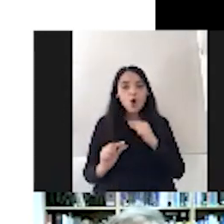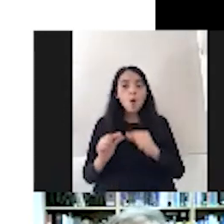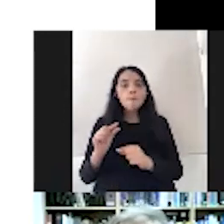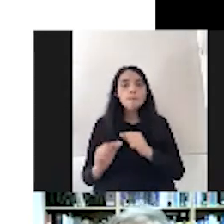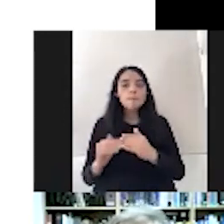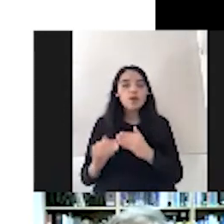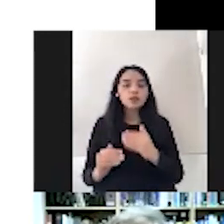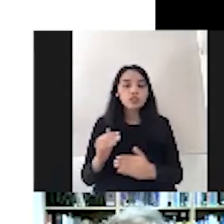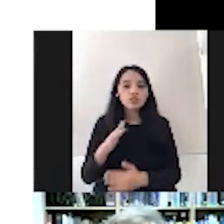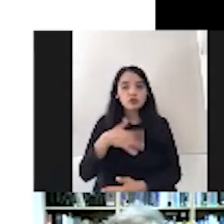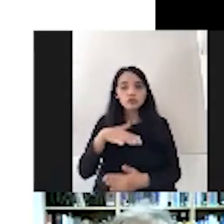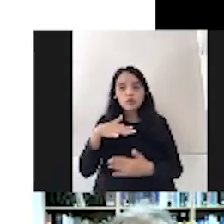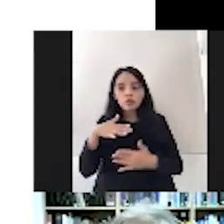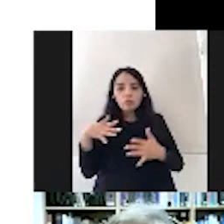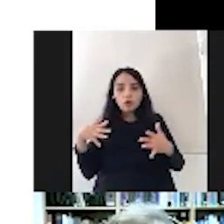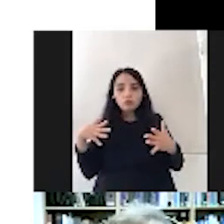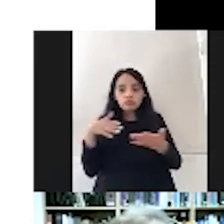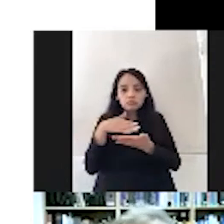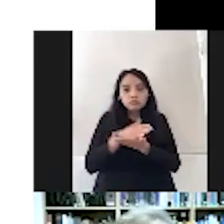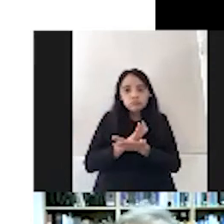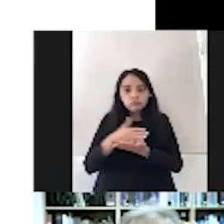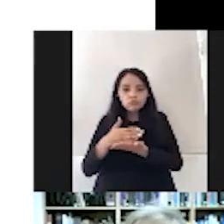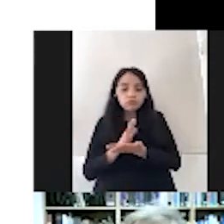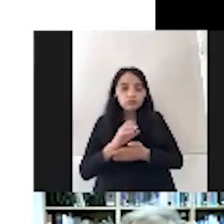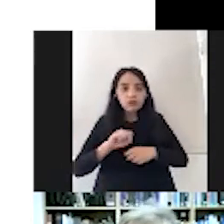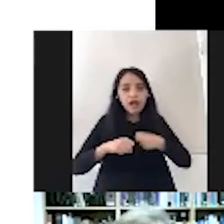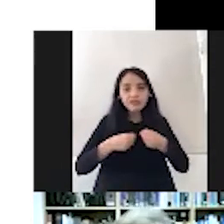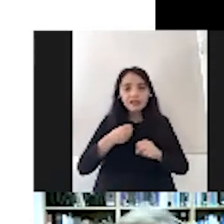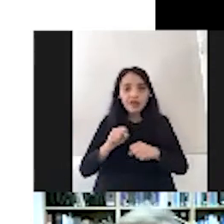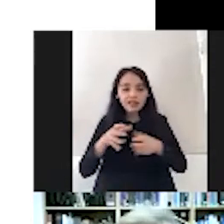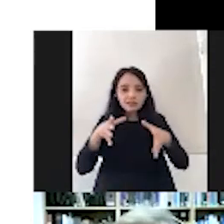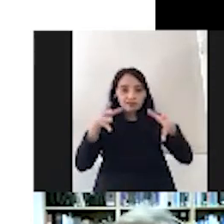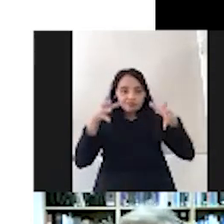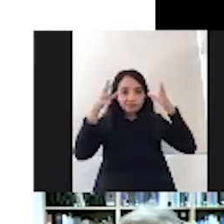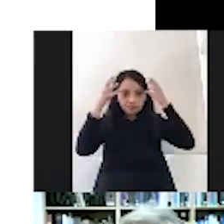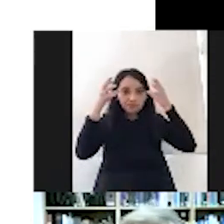tenemos que coordinar nuestras acciones motoras con lo que resulta de ellas.